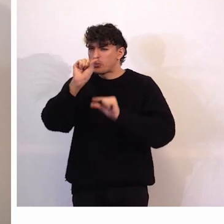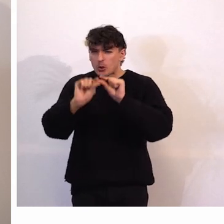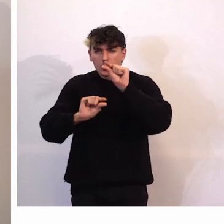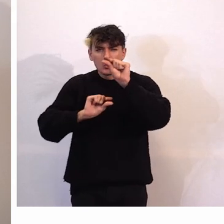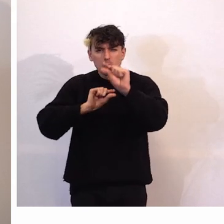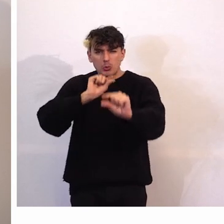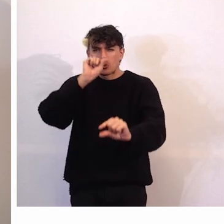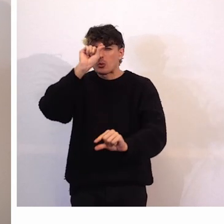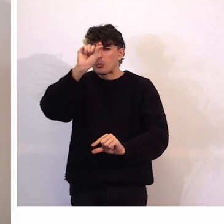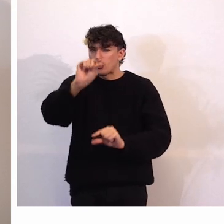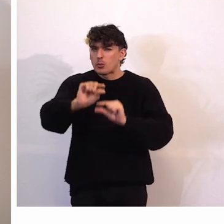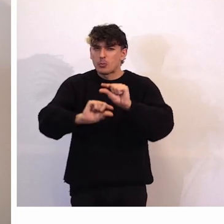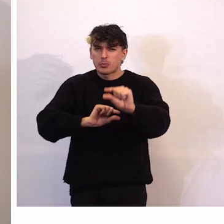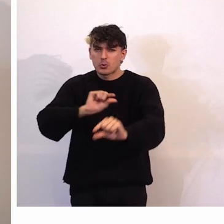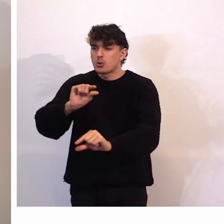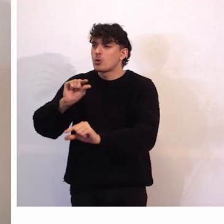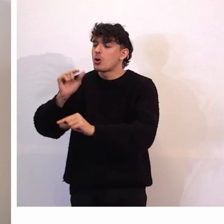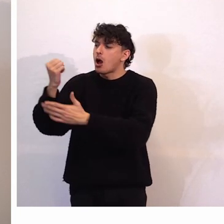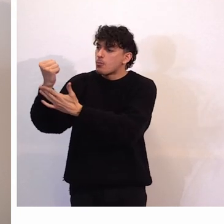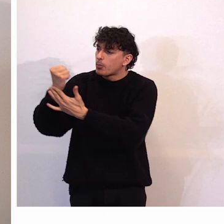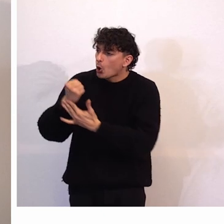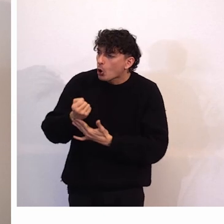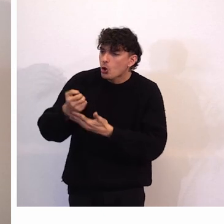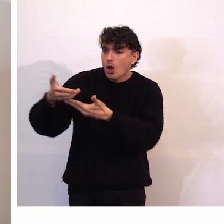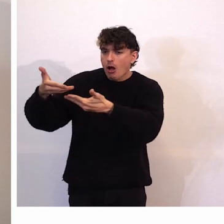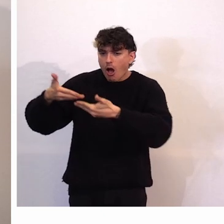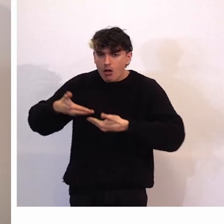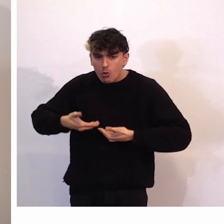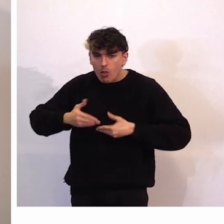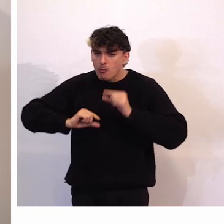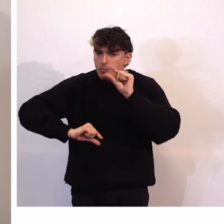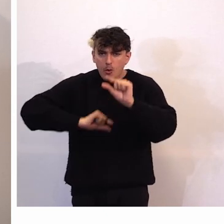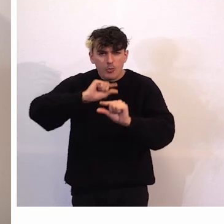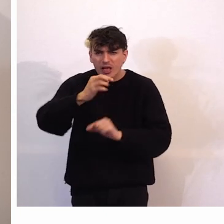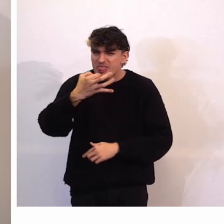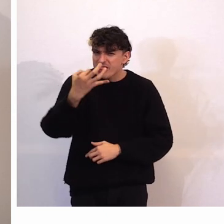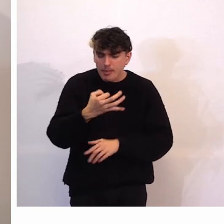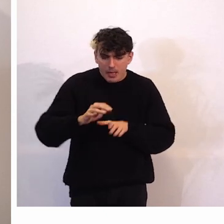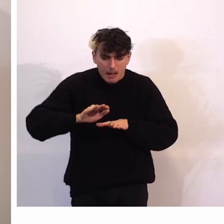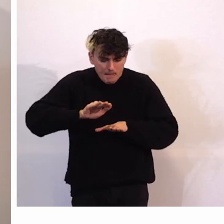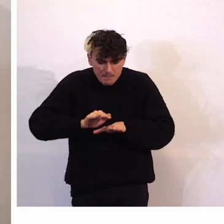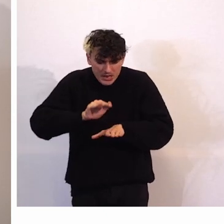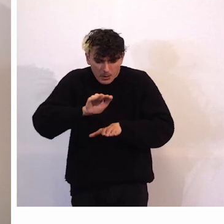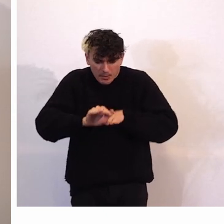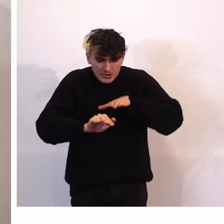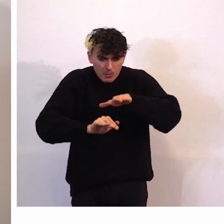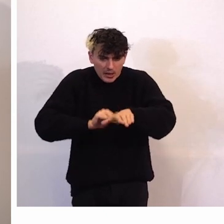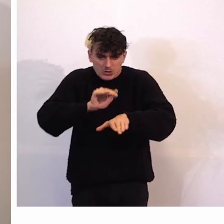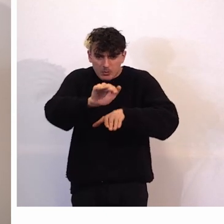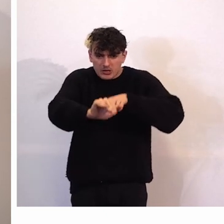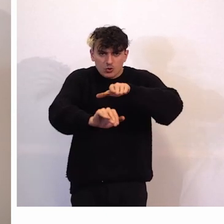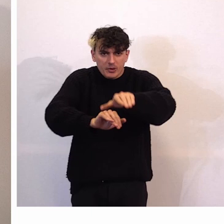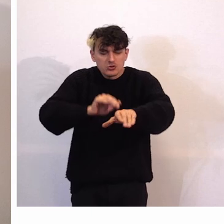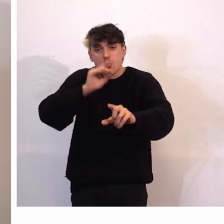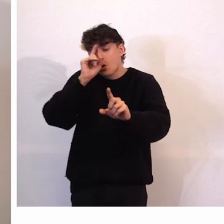con las ayudas de los apoyos, pues tenemos que ir dando pasitos para